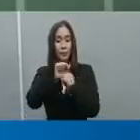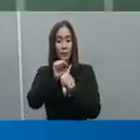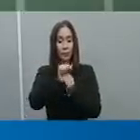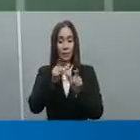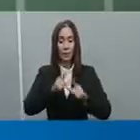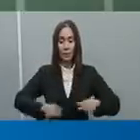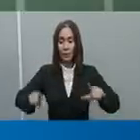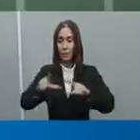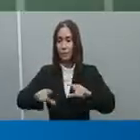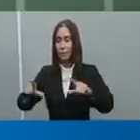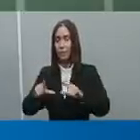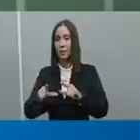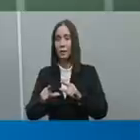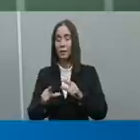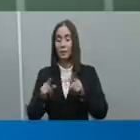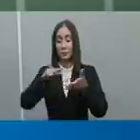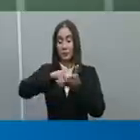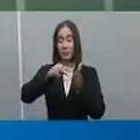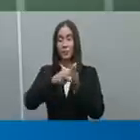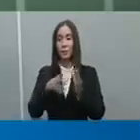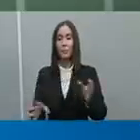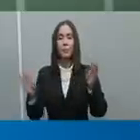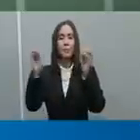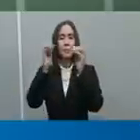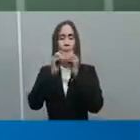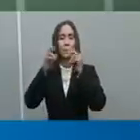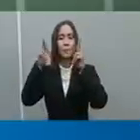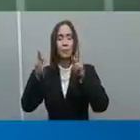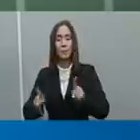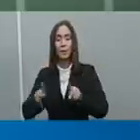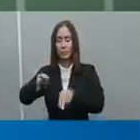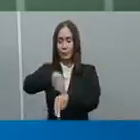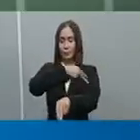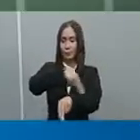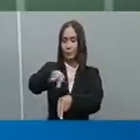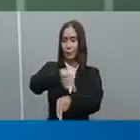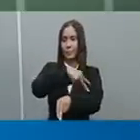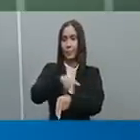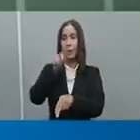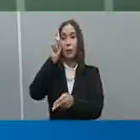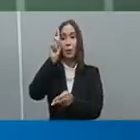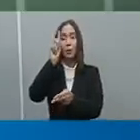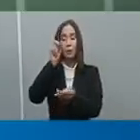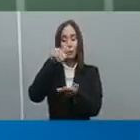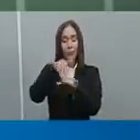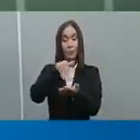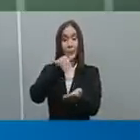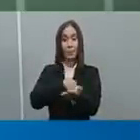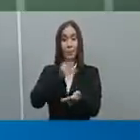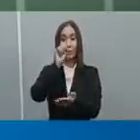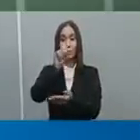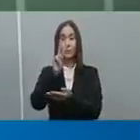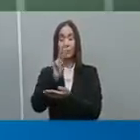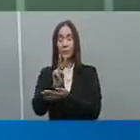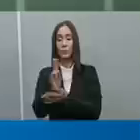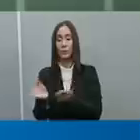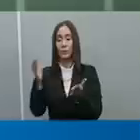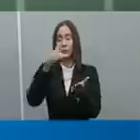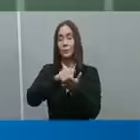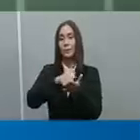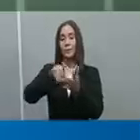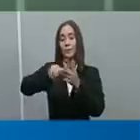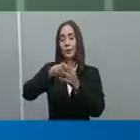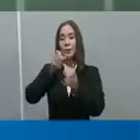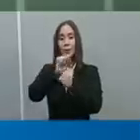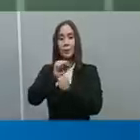constante sobre la fase 2, sobre todo lo que se hizo después de esto, lo que implicaba la movilización de 1.2 millones de